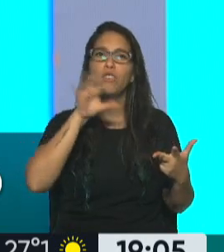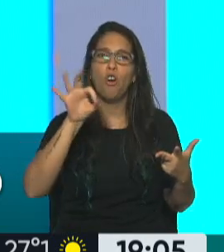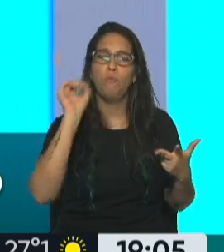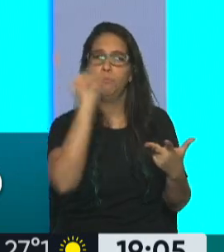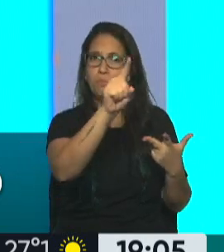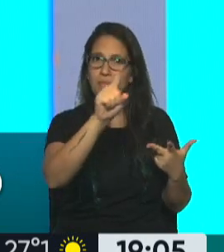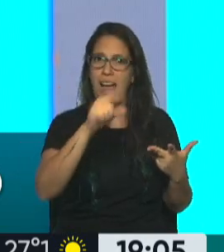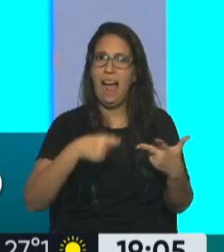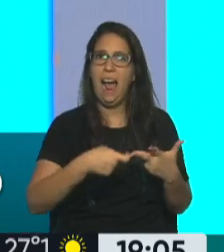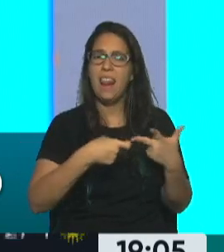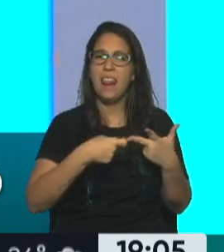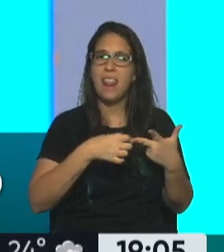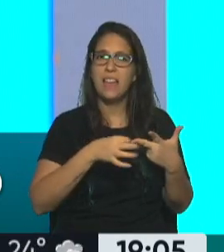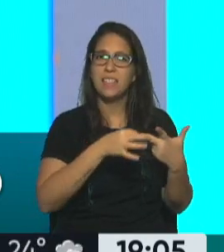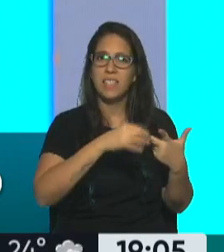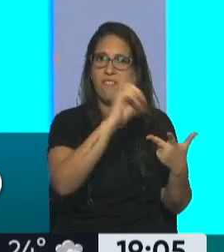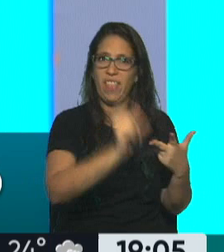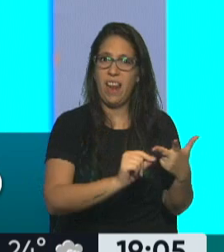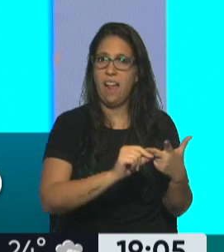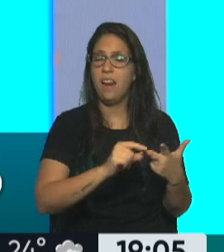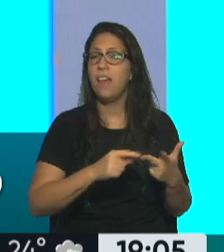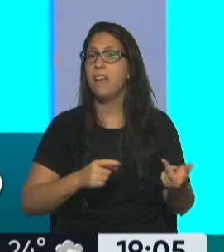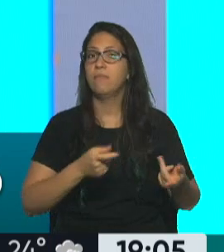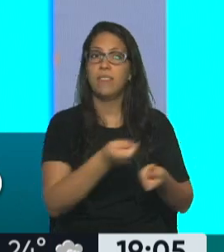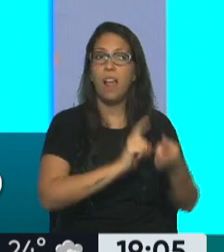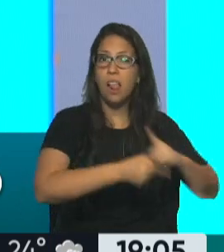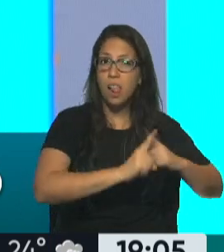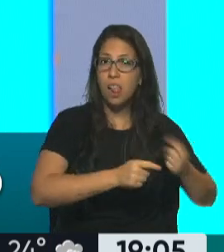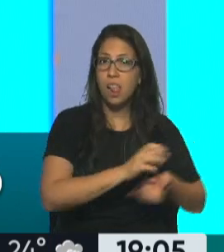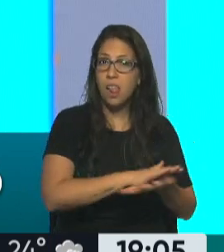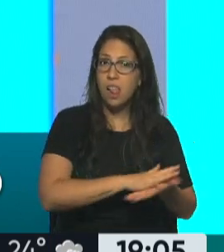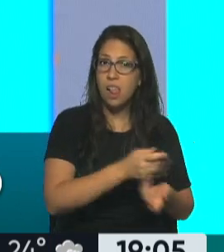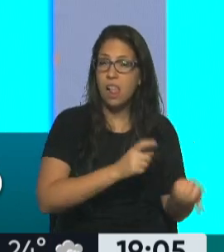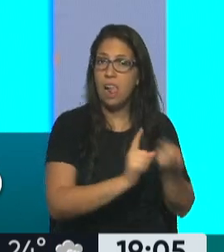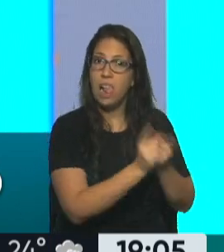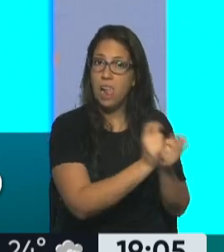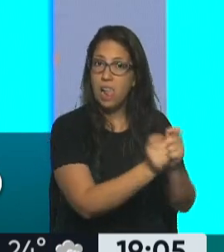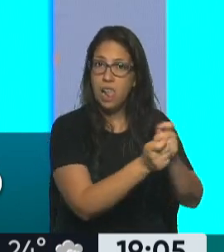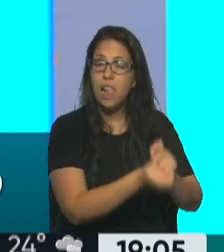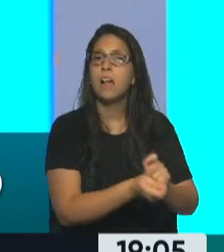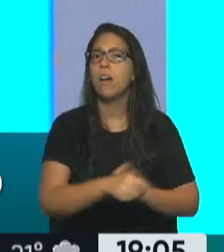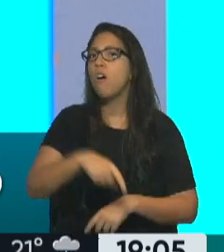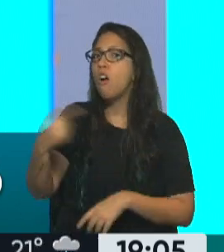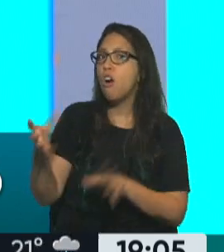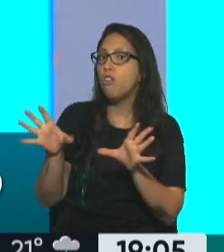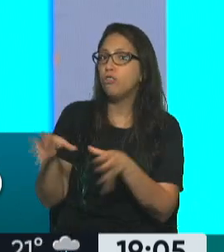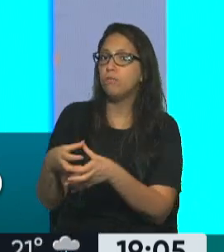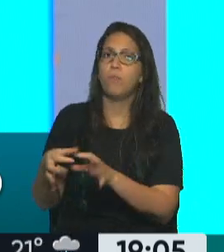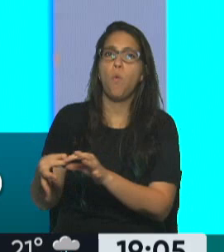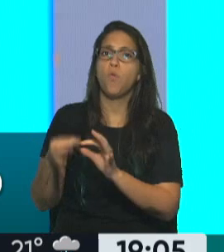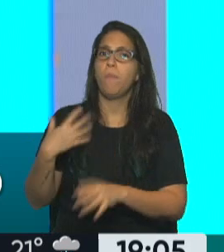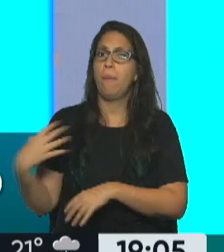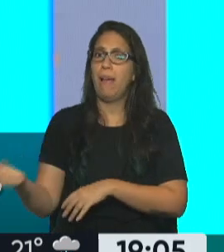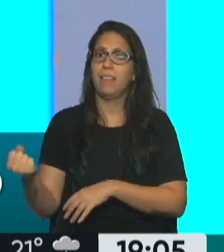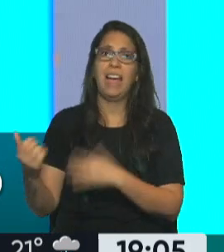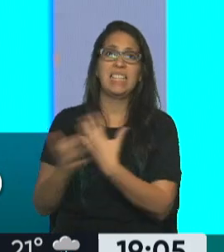Alianza federal y los que no están participando de esa negociación son eh el el sector de unión para la patria y